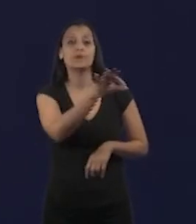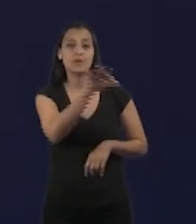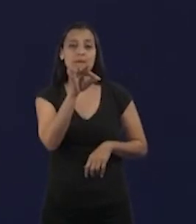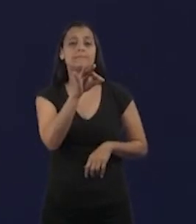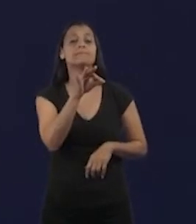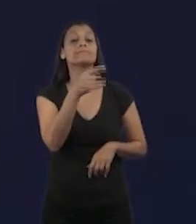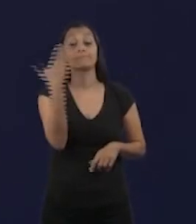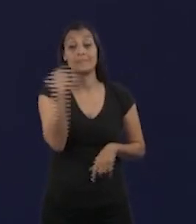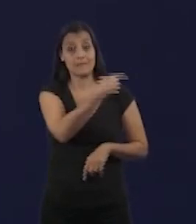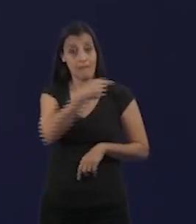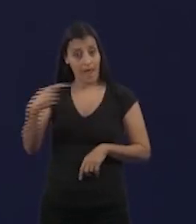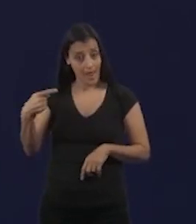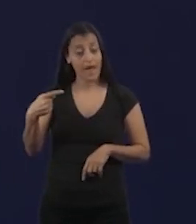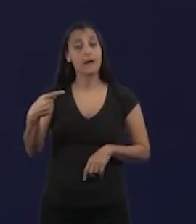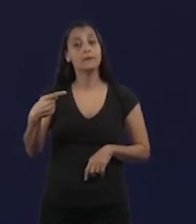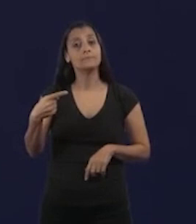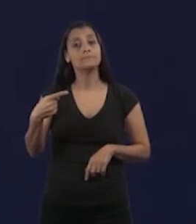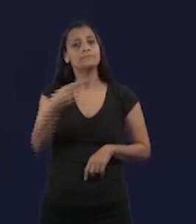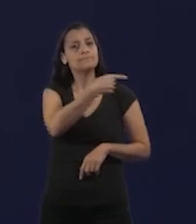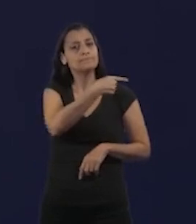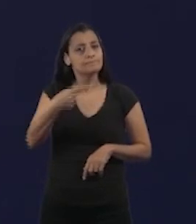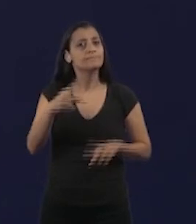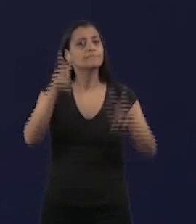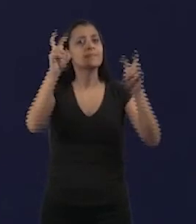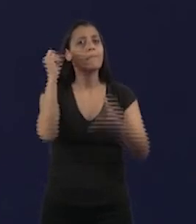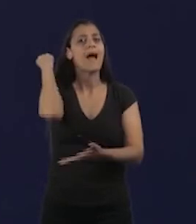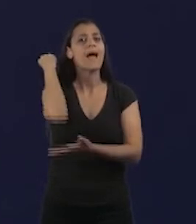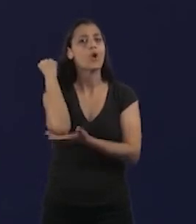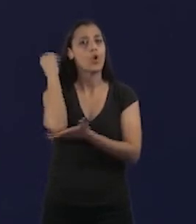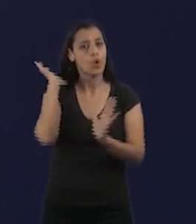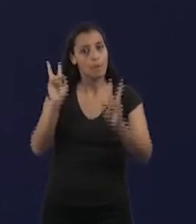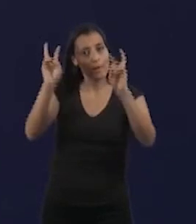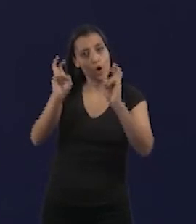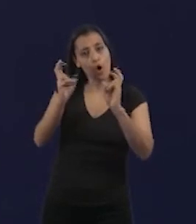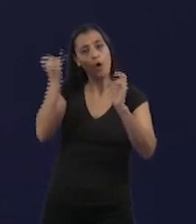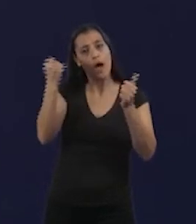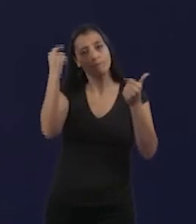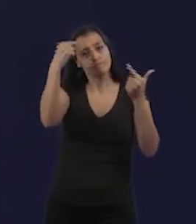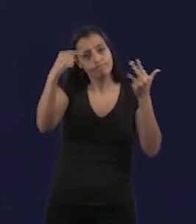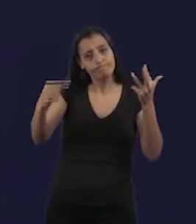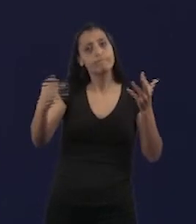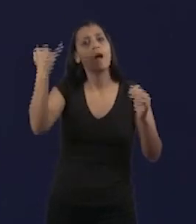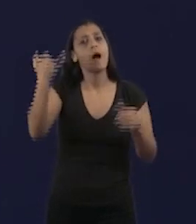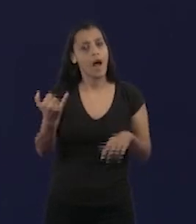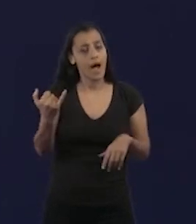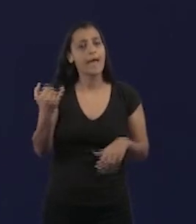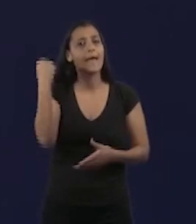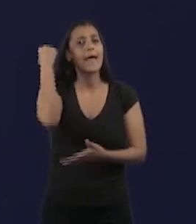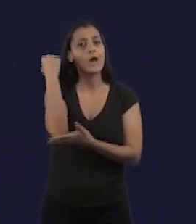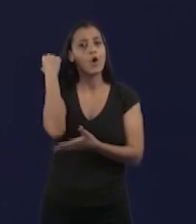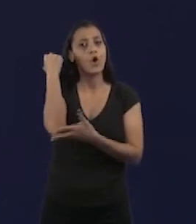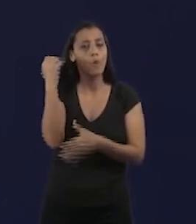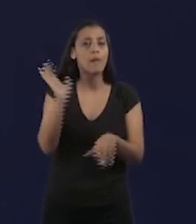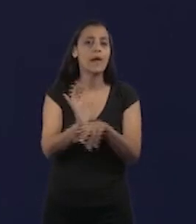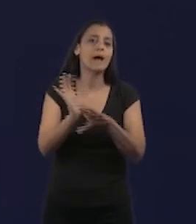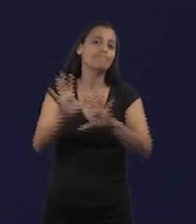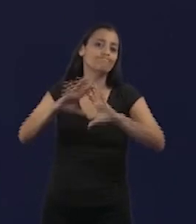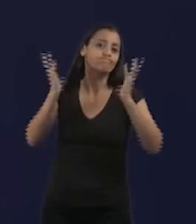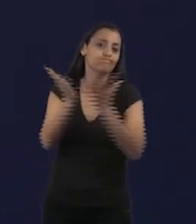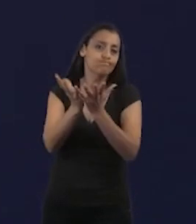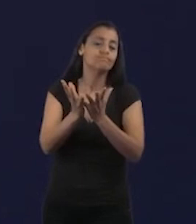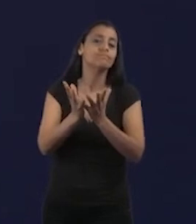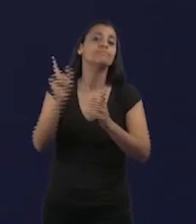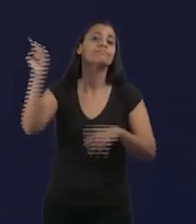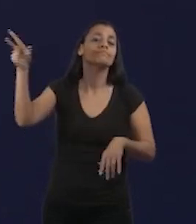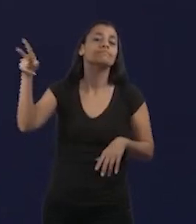semana La semana en términos económicos eh vivimos una caída Global en virtud de lo que ocurrió en